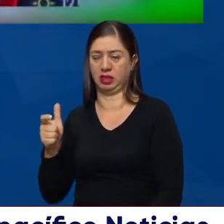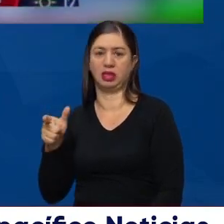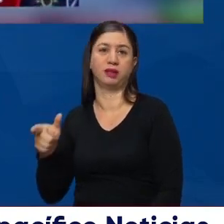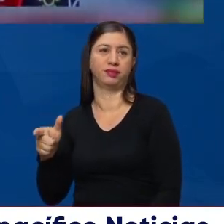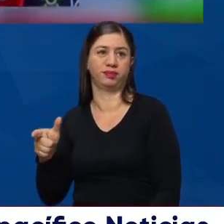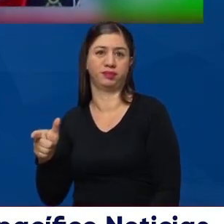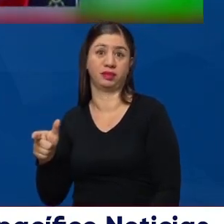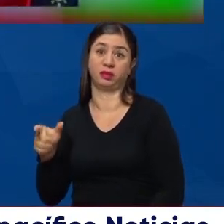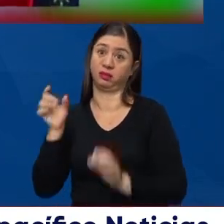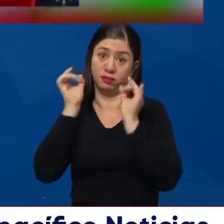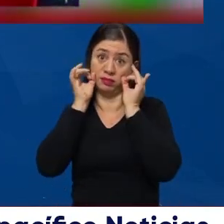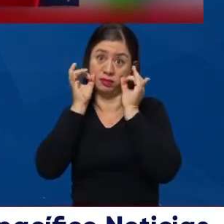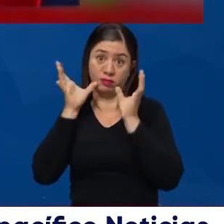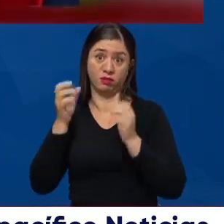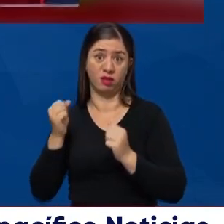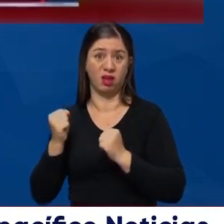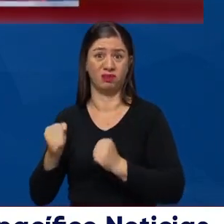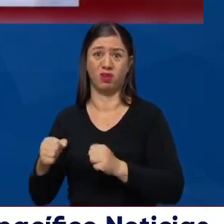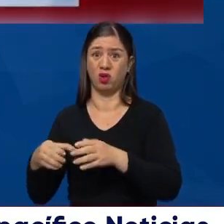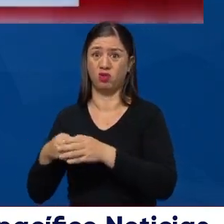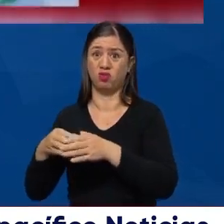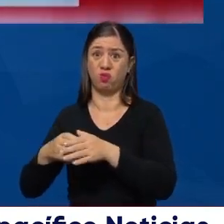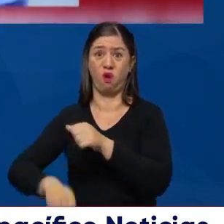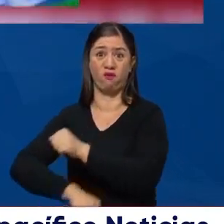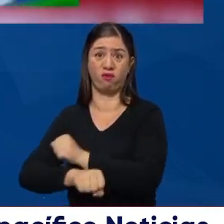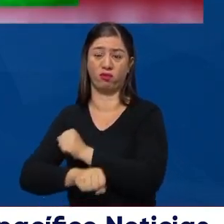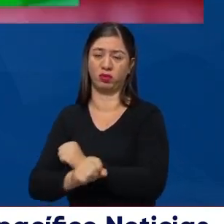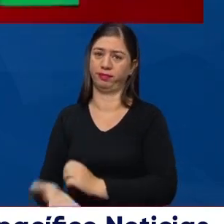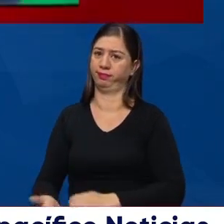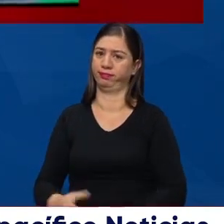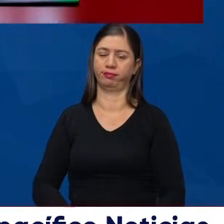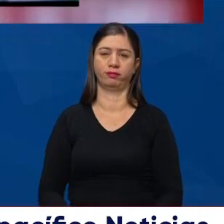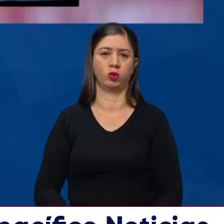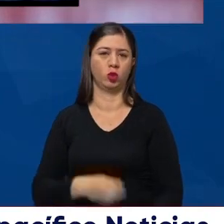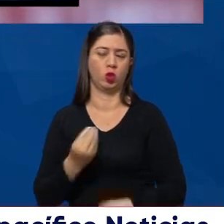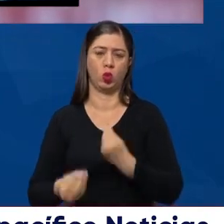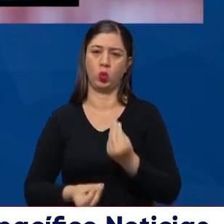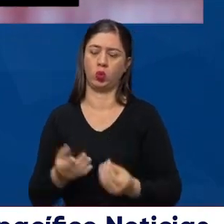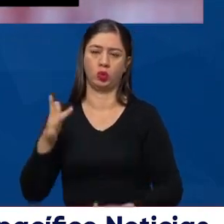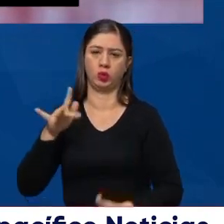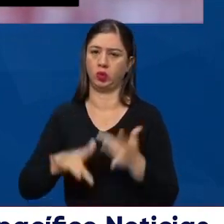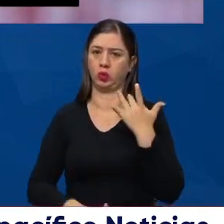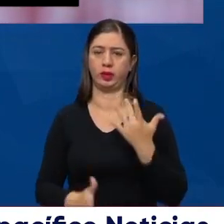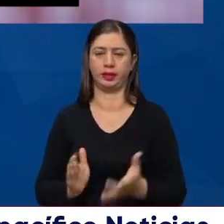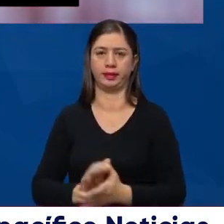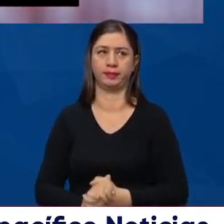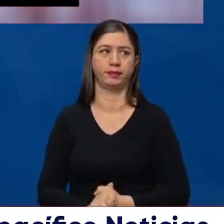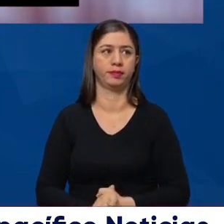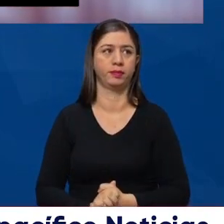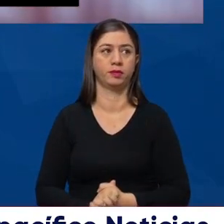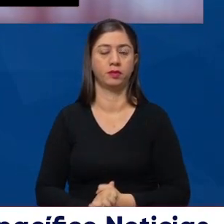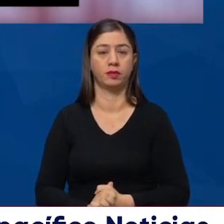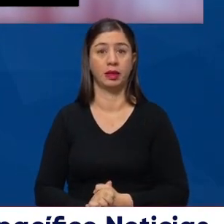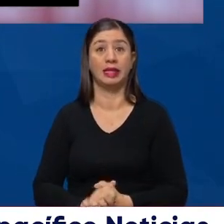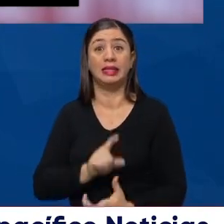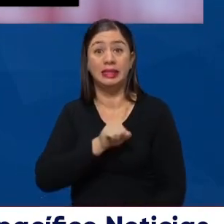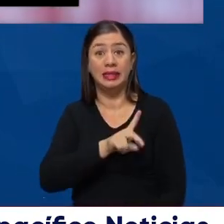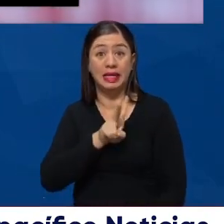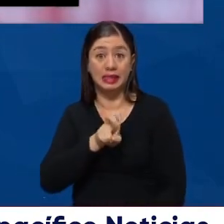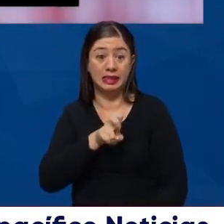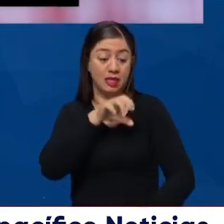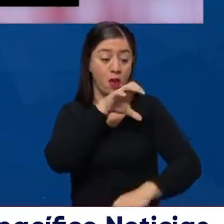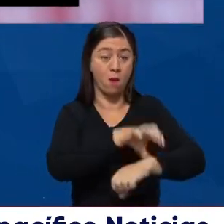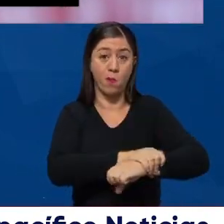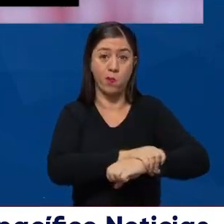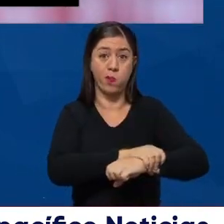como son, barras bravas, porque en la mayor parte no son hinchas los que están involucrados en estos casos. De esos 17 detenidos,